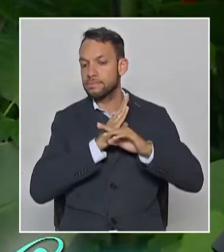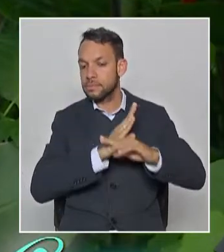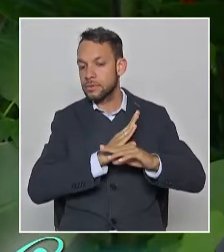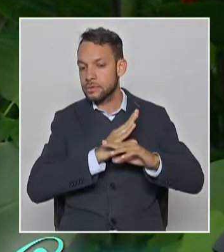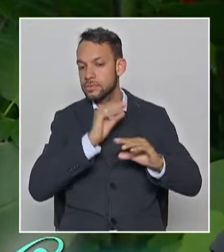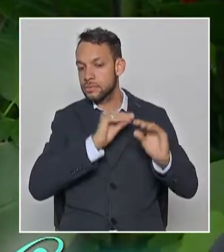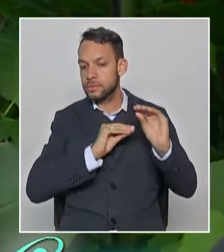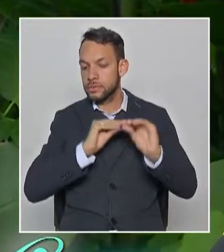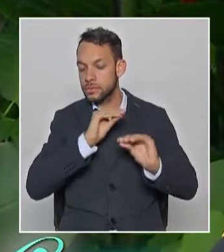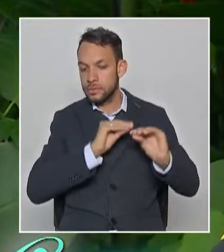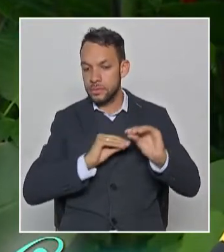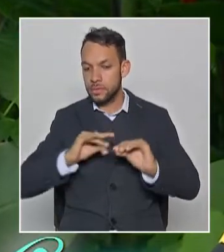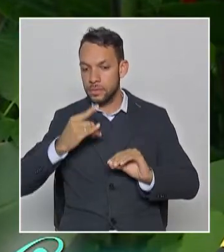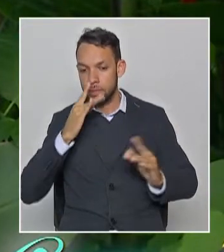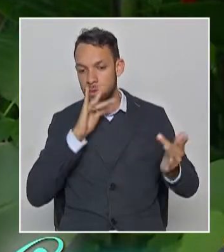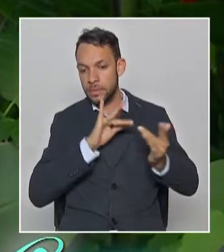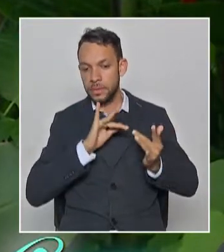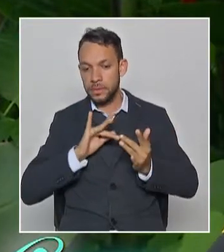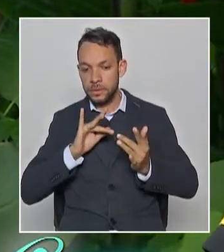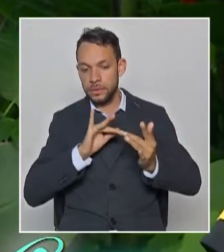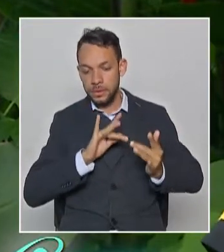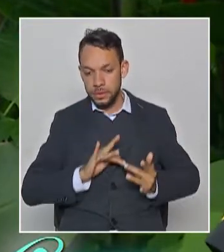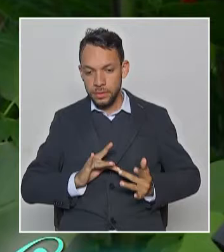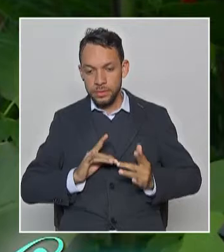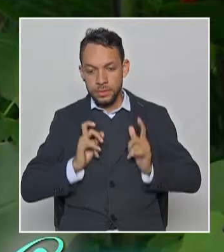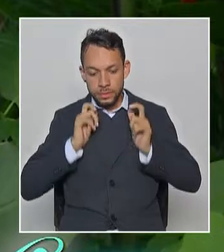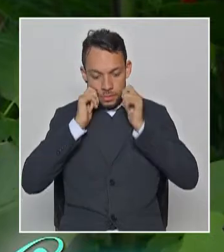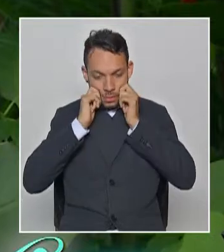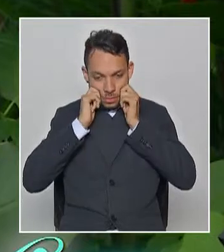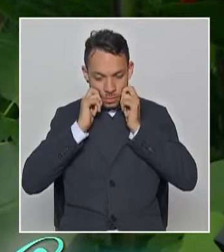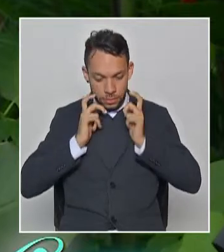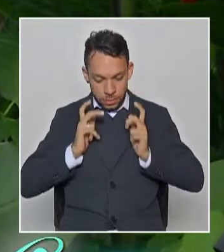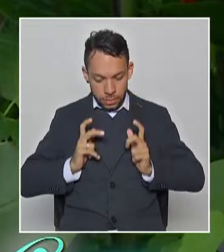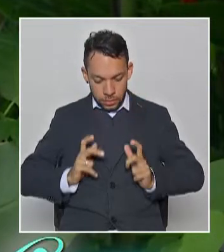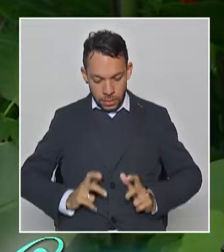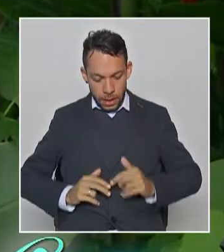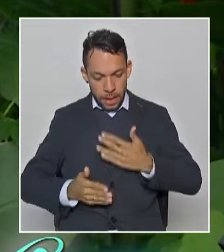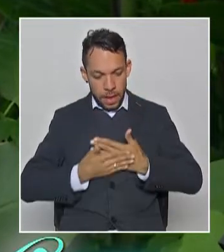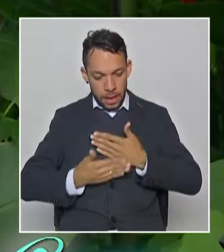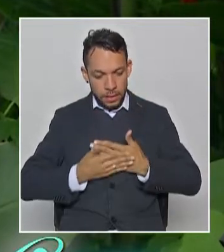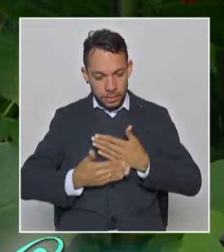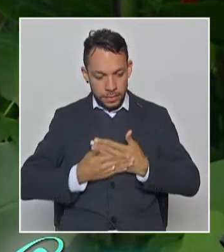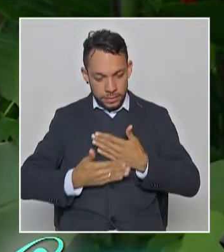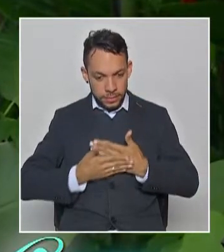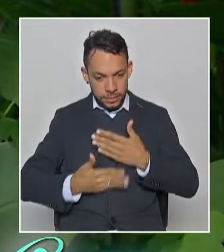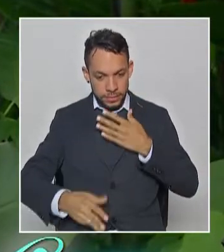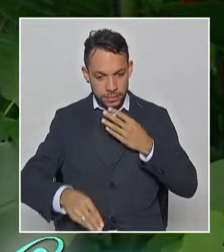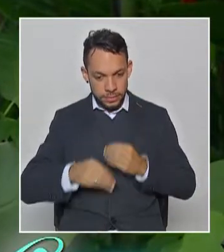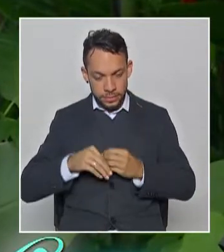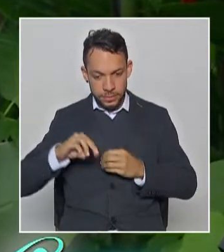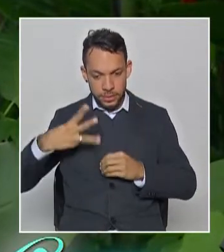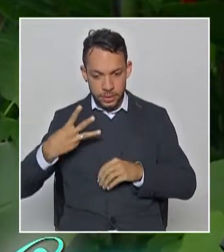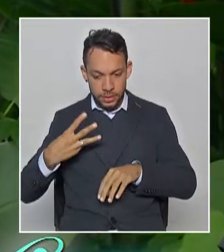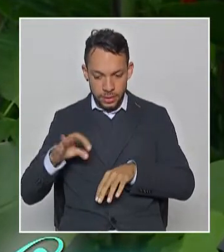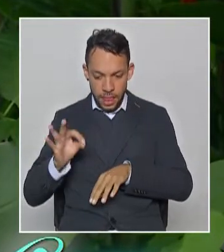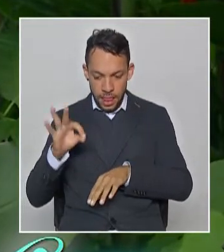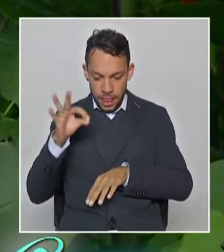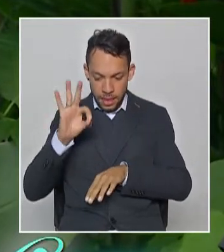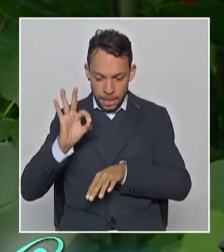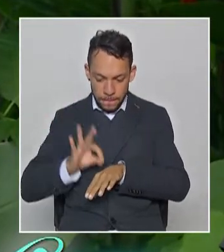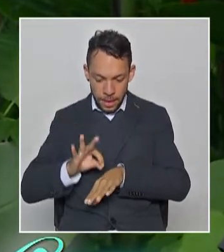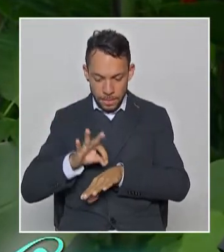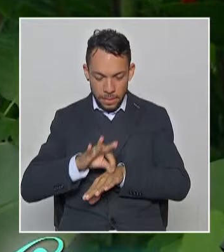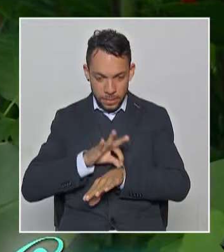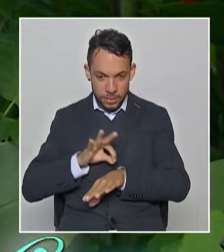puede causar un efecto secundario a nuestro cuerpo. Entonces muchas personas van y me dicen, sí doctora, yo me puse 3 abejas en la rodilla y me mandó para